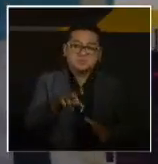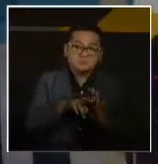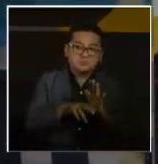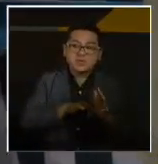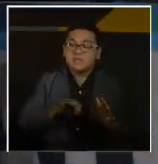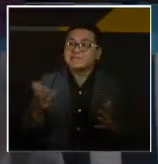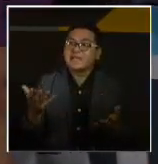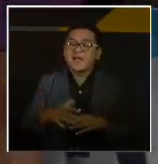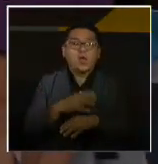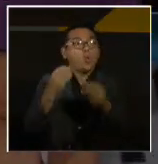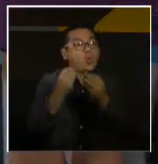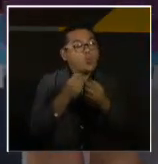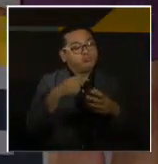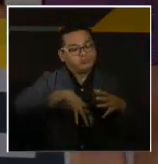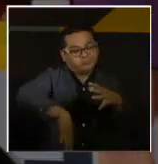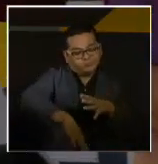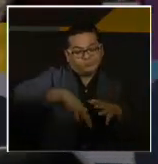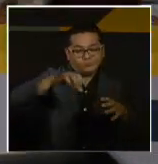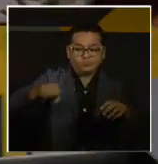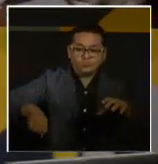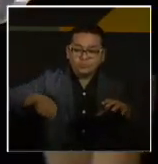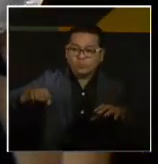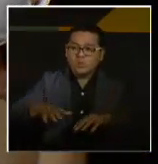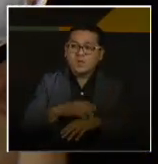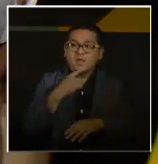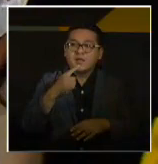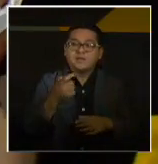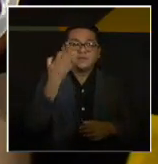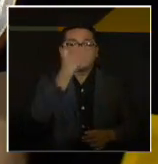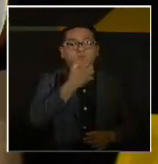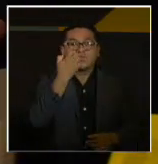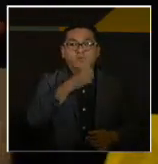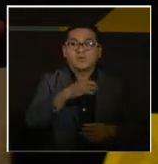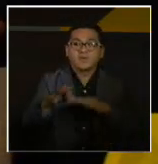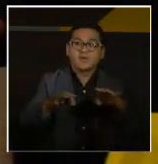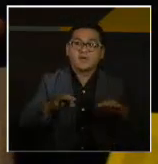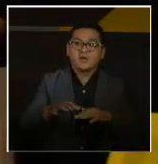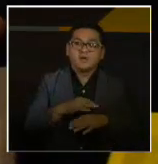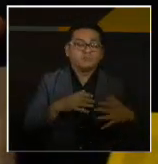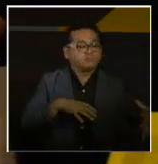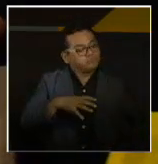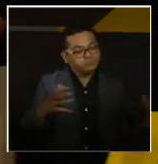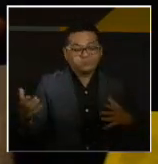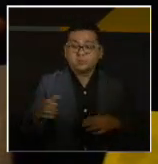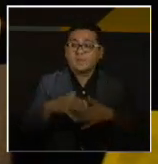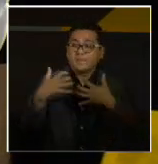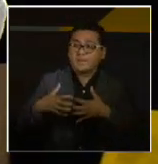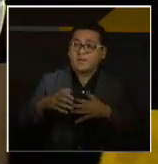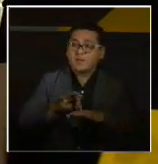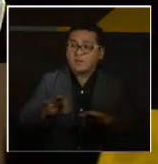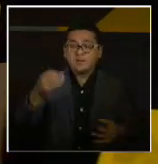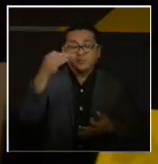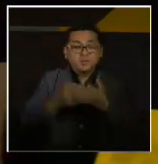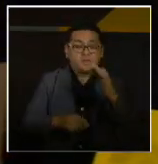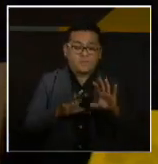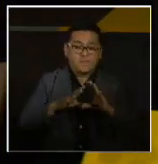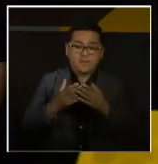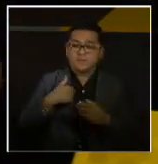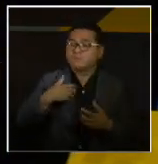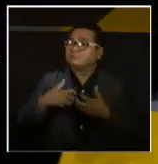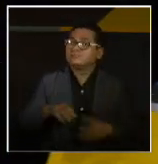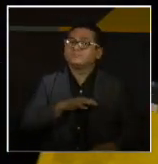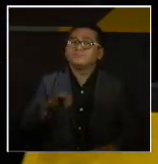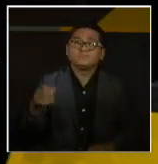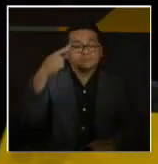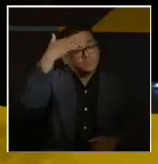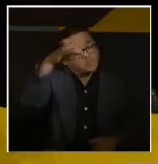y hacíamos con una urna insaculación de la escuela, con obra, insaculación de la empresa, para que de esa manera el